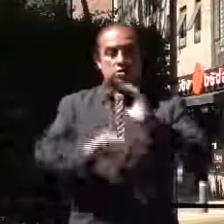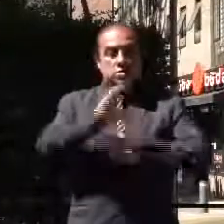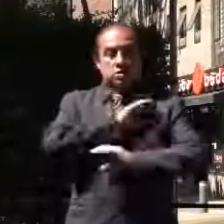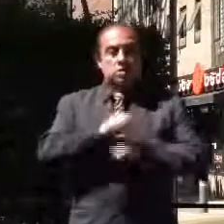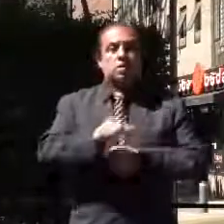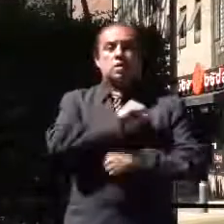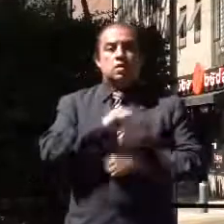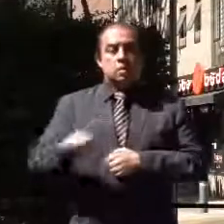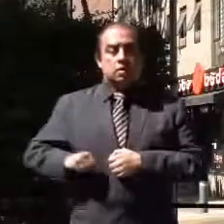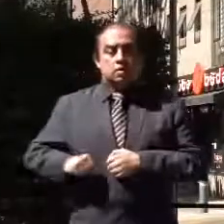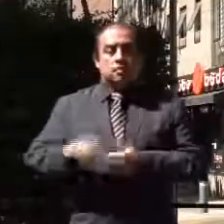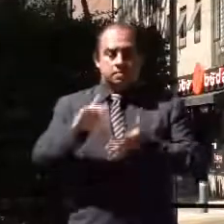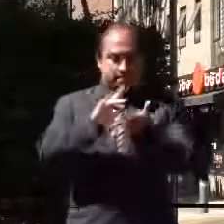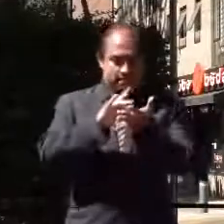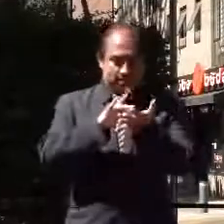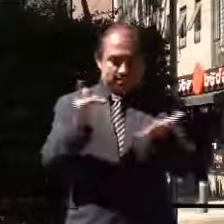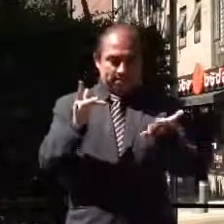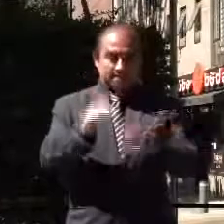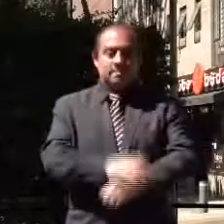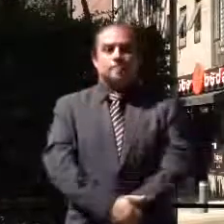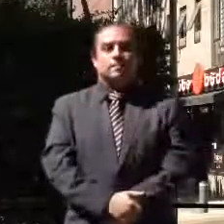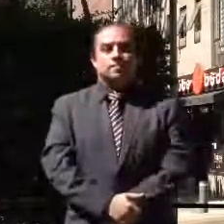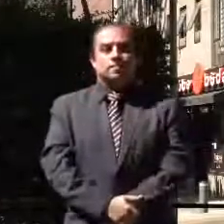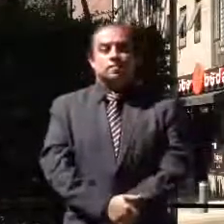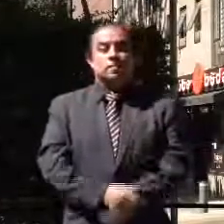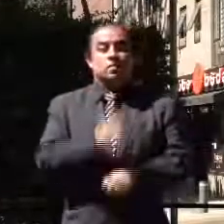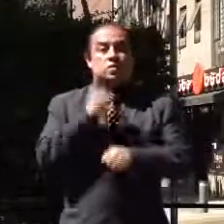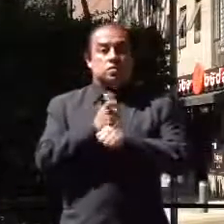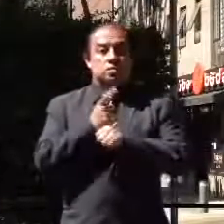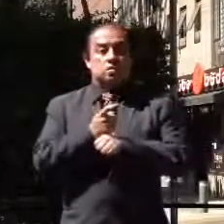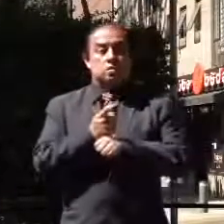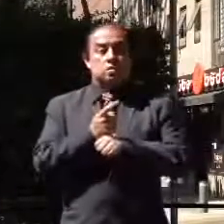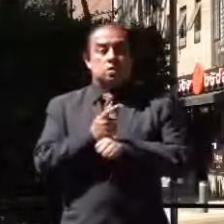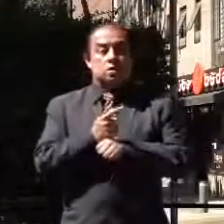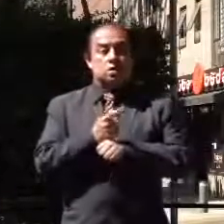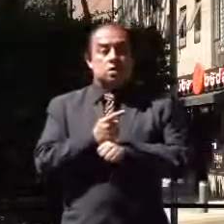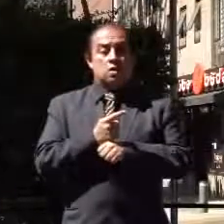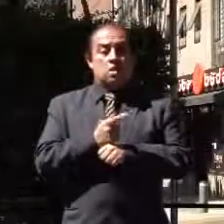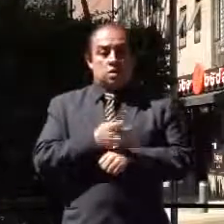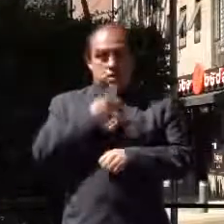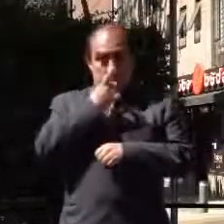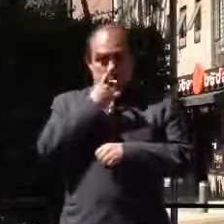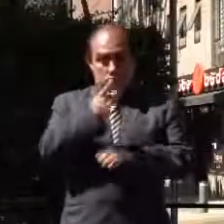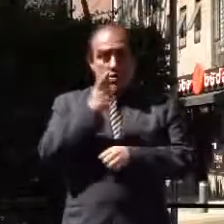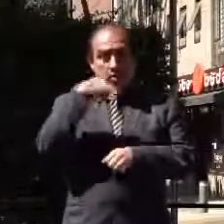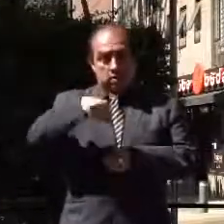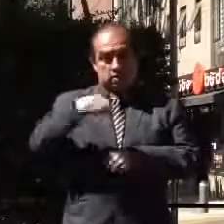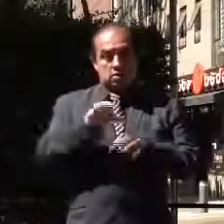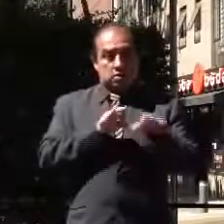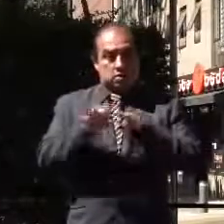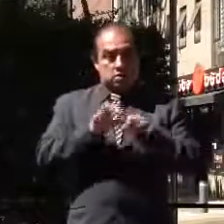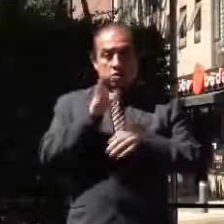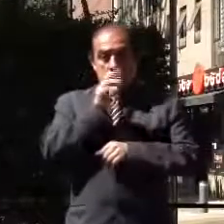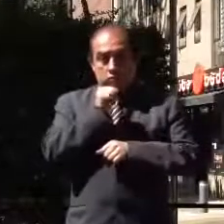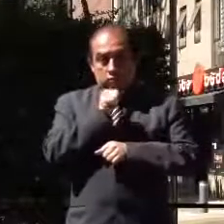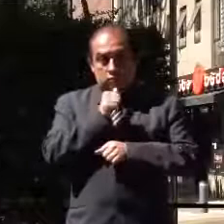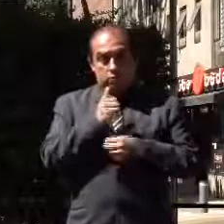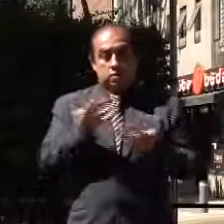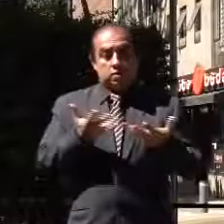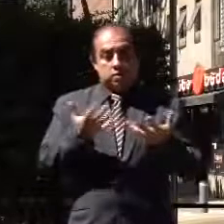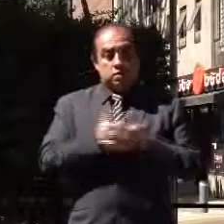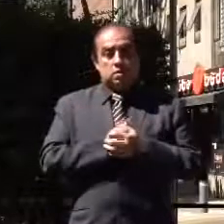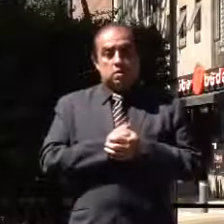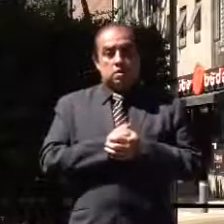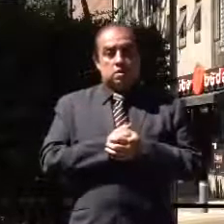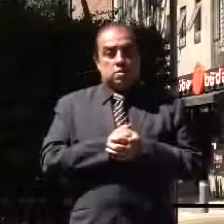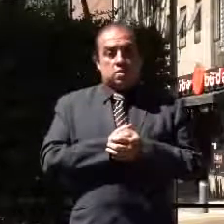Alcalde, muchísimas gracias. Lo primero que debo mencionar es que este trabajo no hubiera podido ser posible